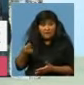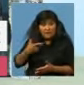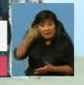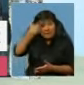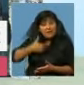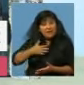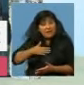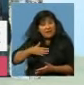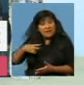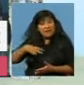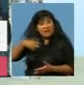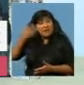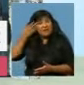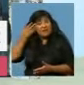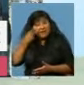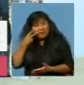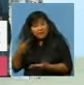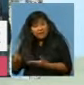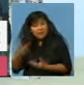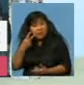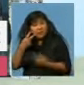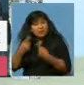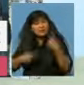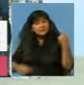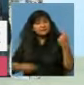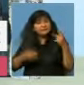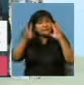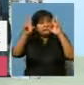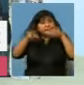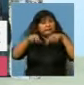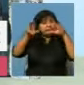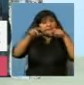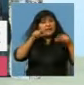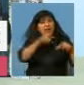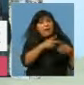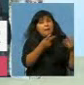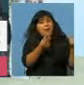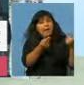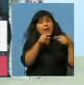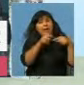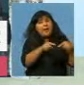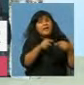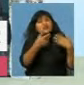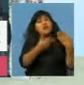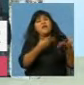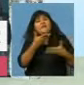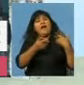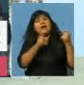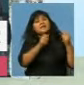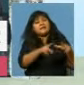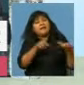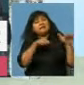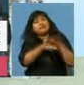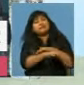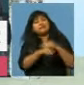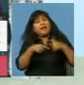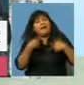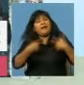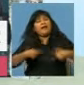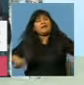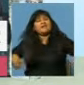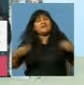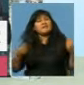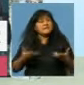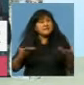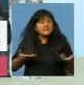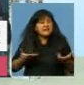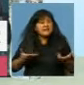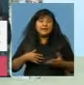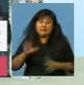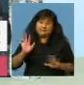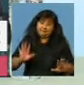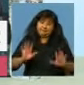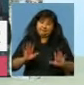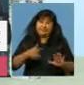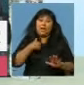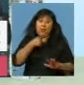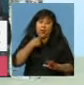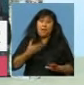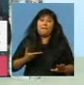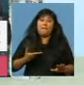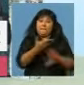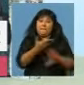se va a hacer con esa ganancia bueno por eso hemos pedido un crédito para educación de 300 millones de